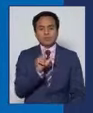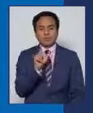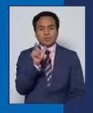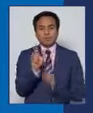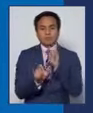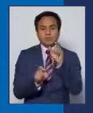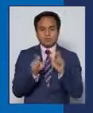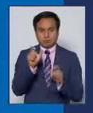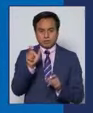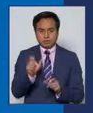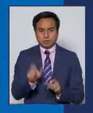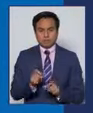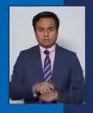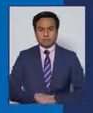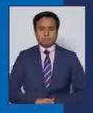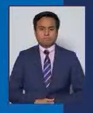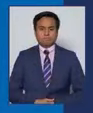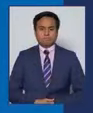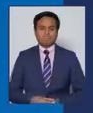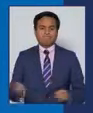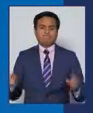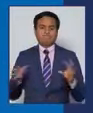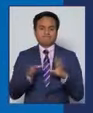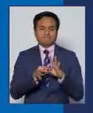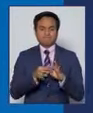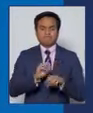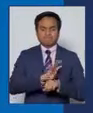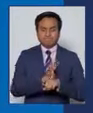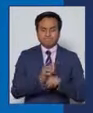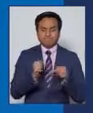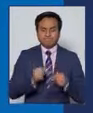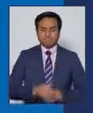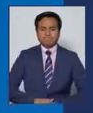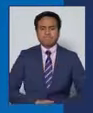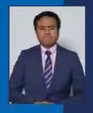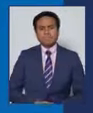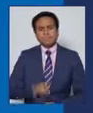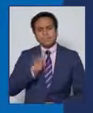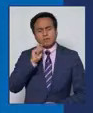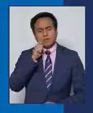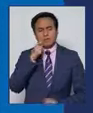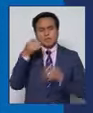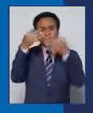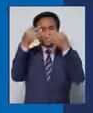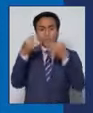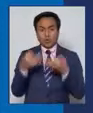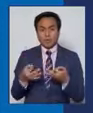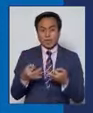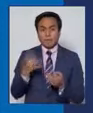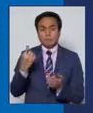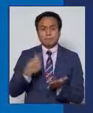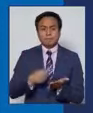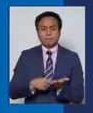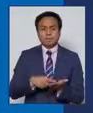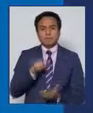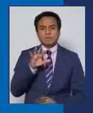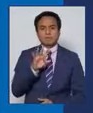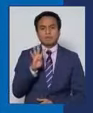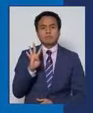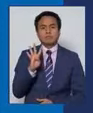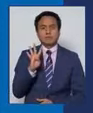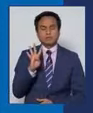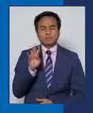57 personas asociadas al COVID-19, lo que da un total de